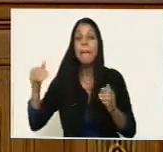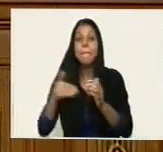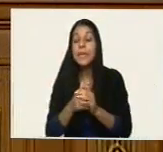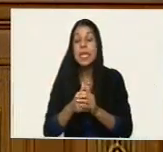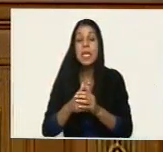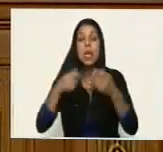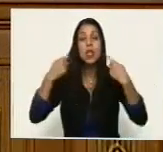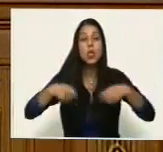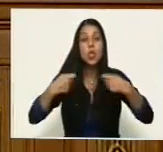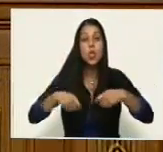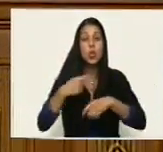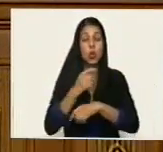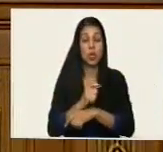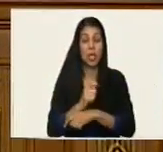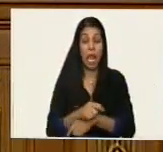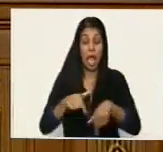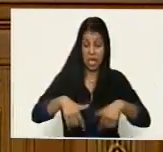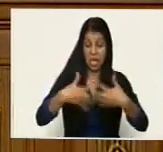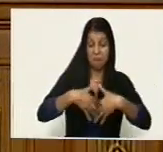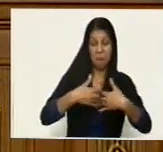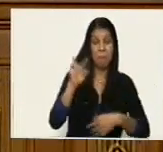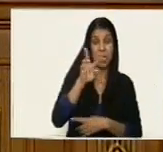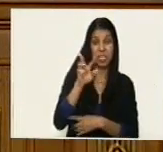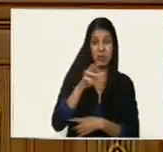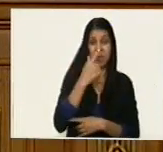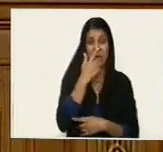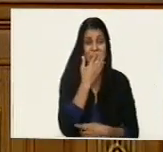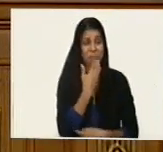Lorenzo Mendoza creo que se quedó en pañales,